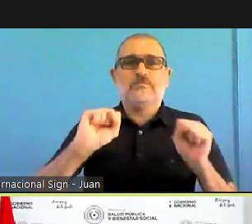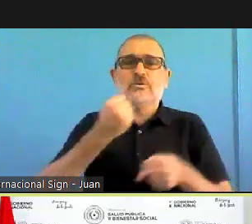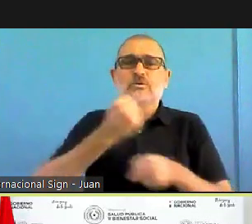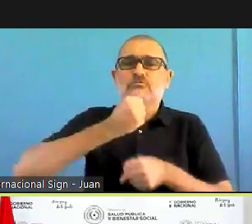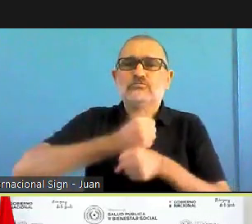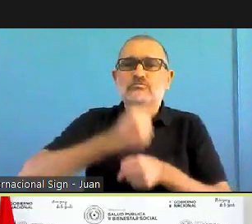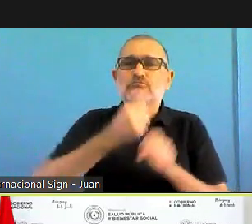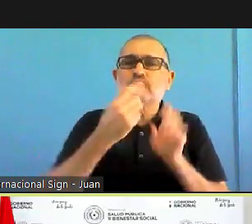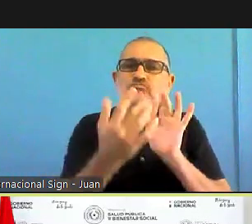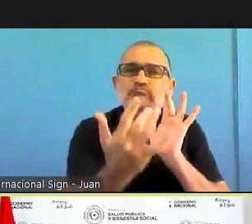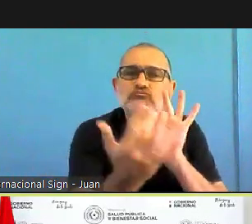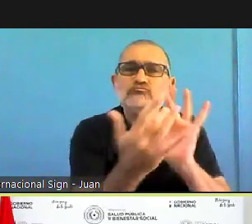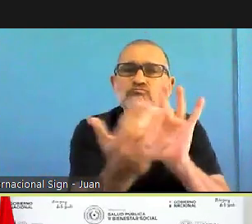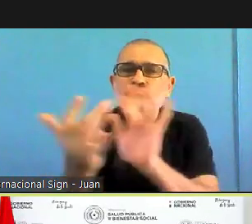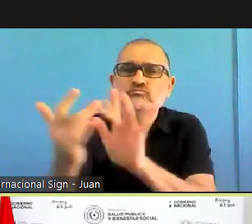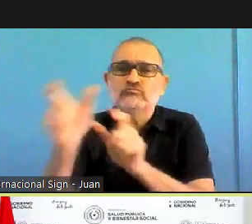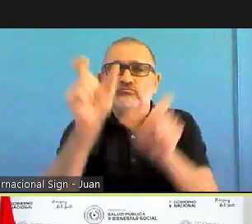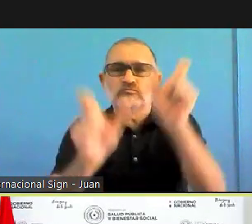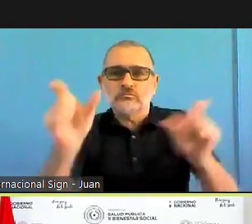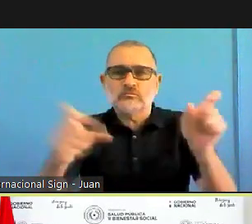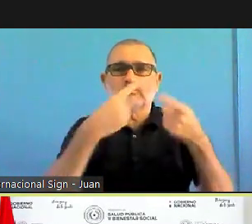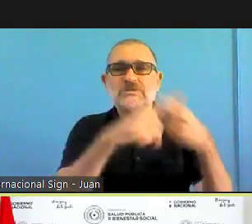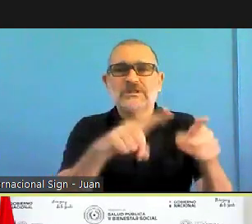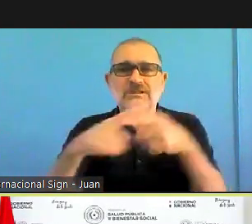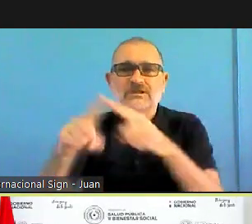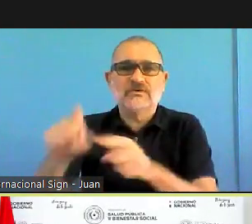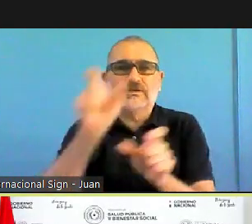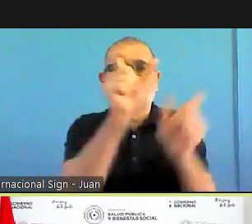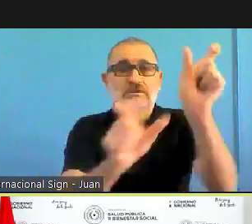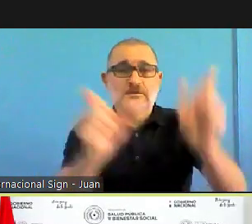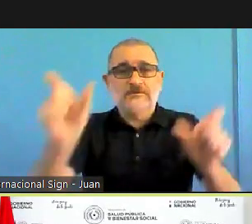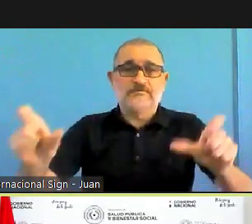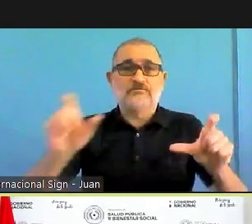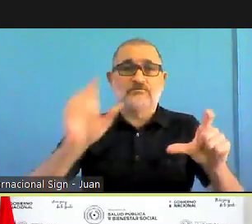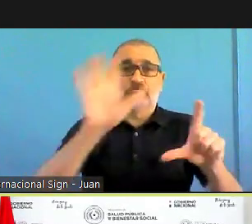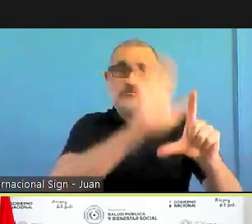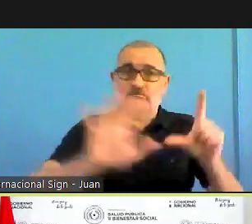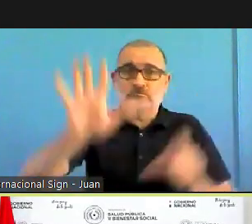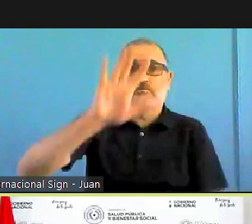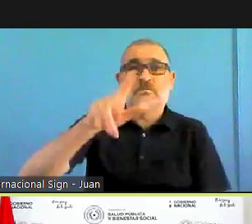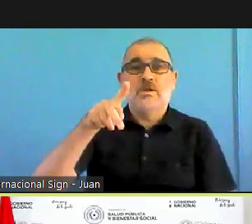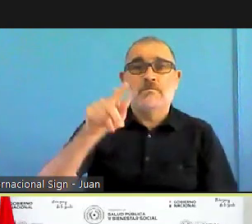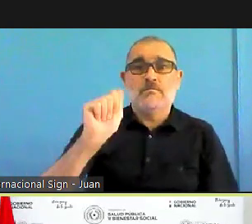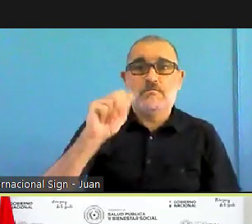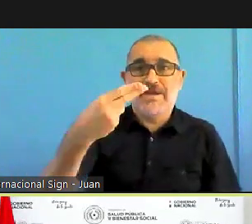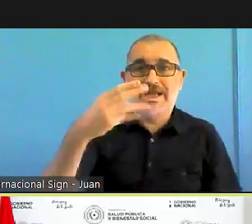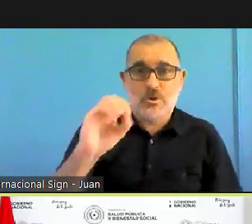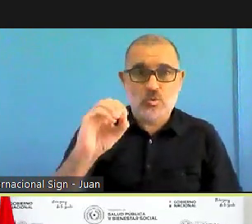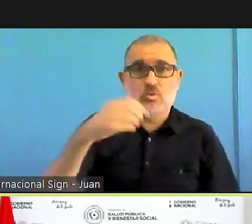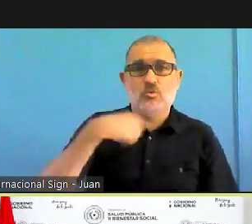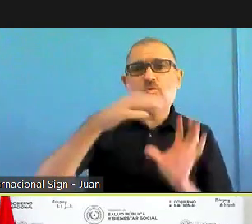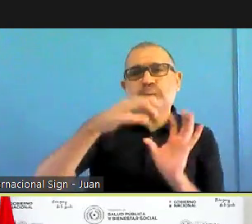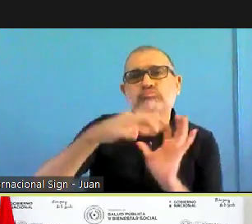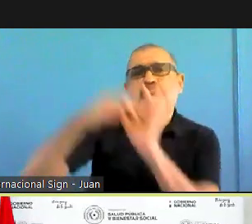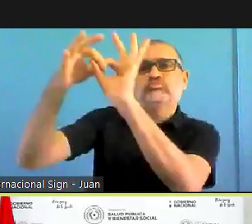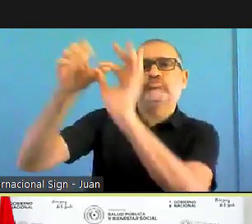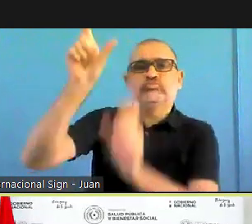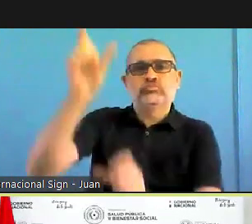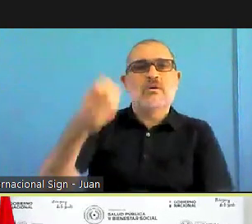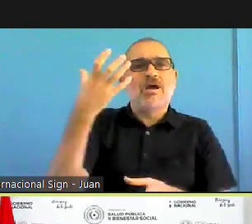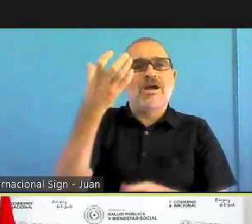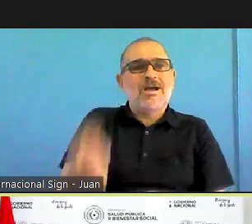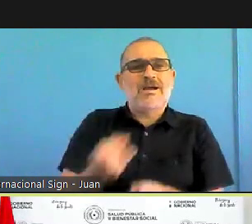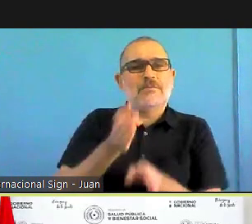se ha tenido, y también muchísimas alianzas con diversos sectores de las sociedades científicas, universidades y